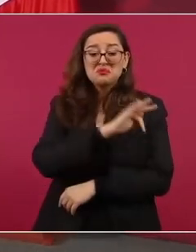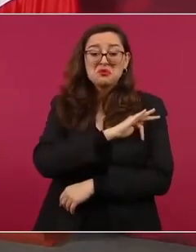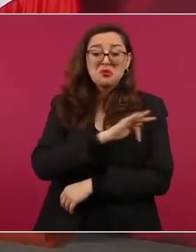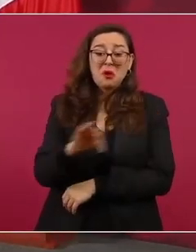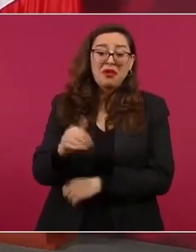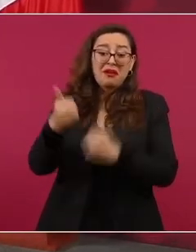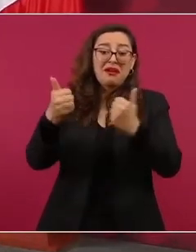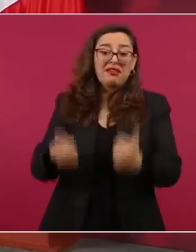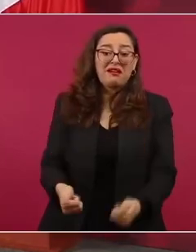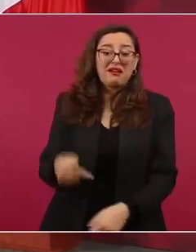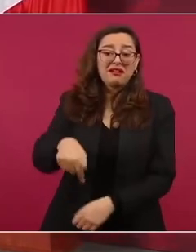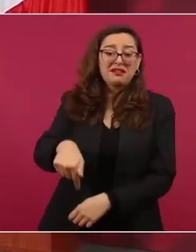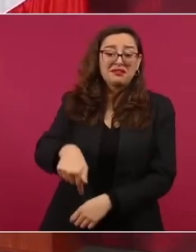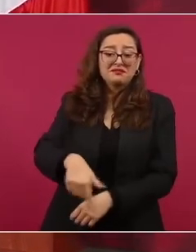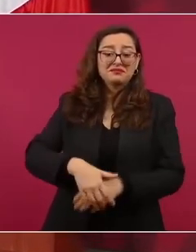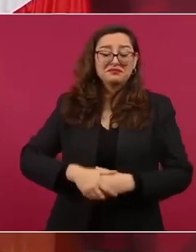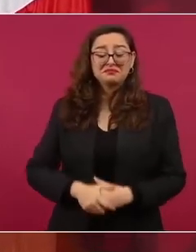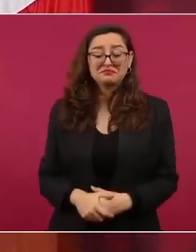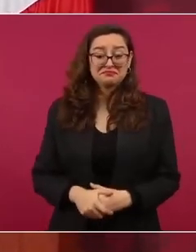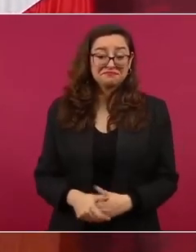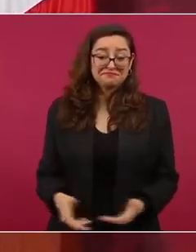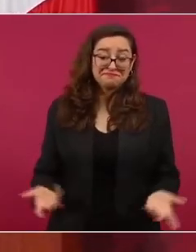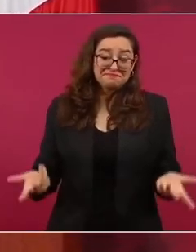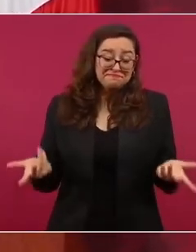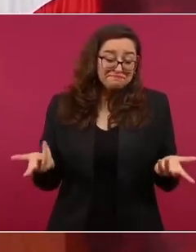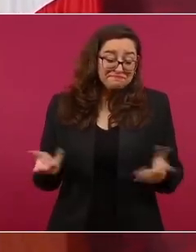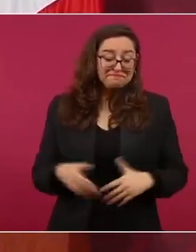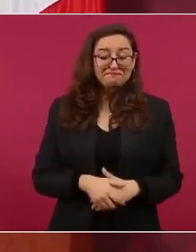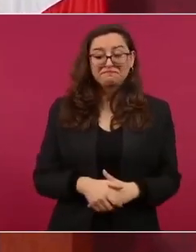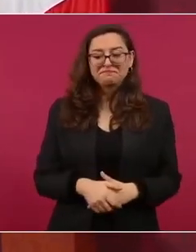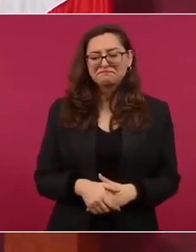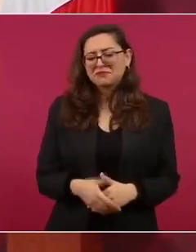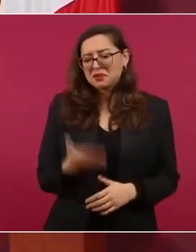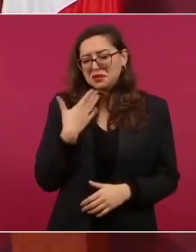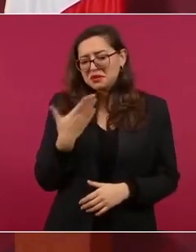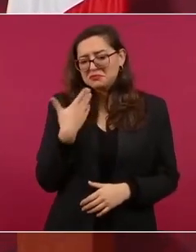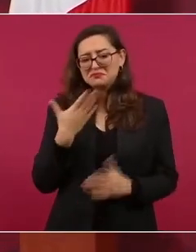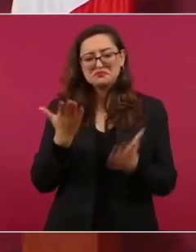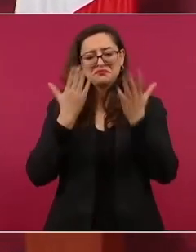energética y no hay ningún problema.